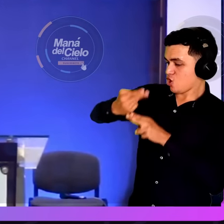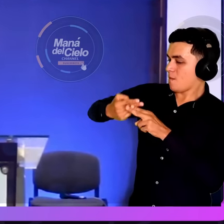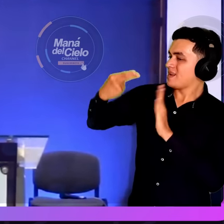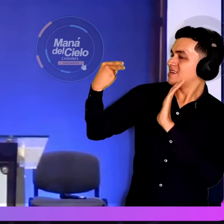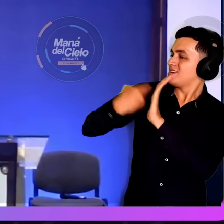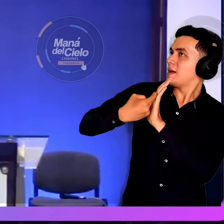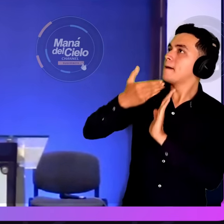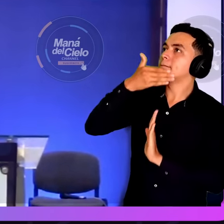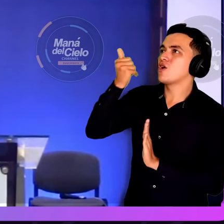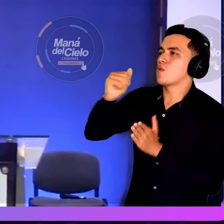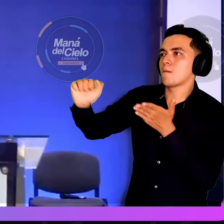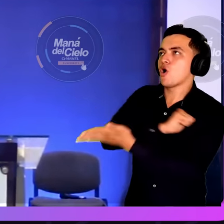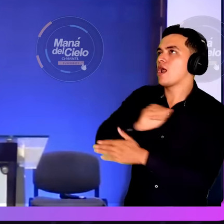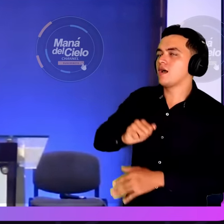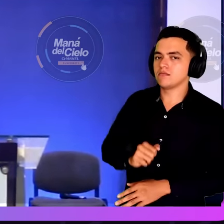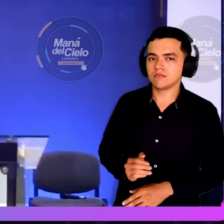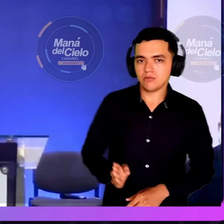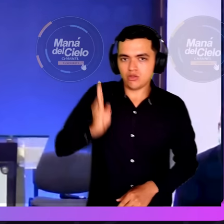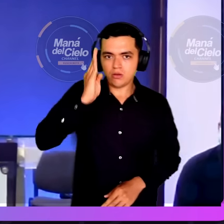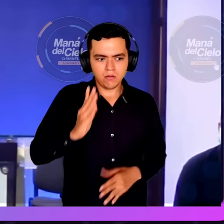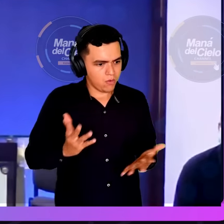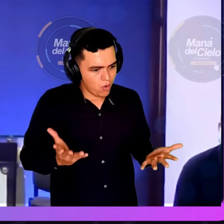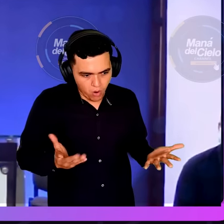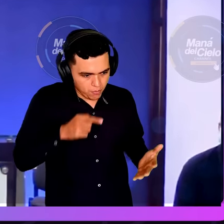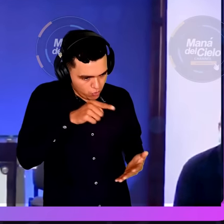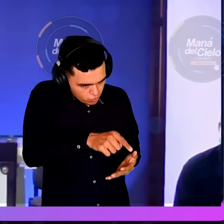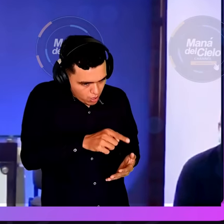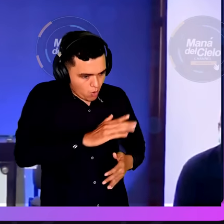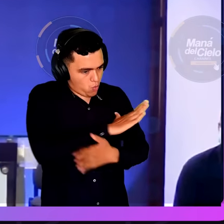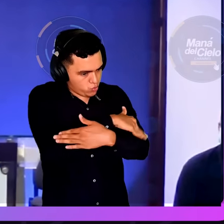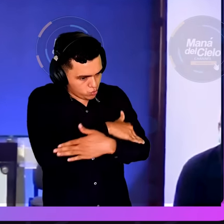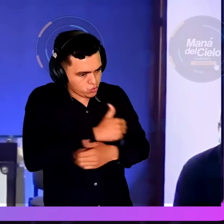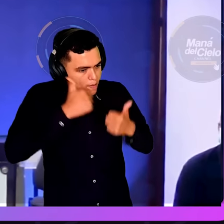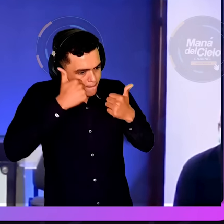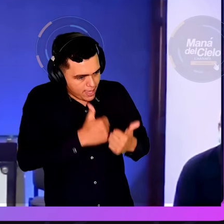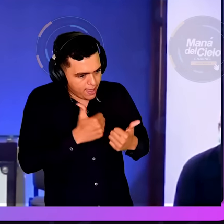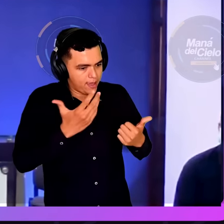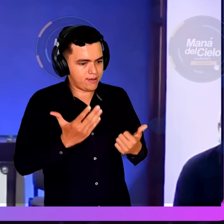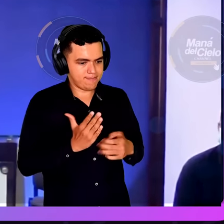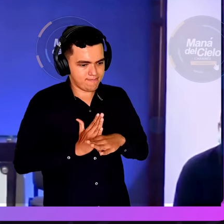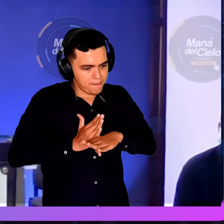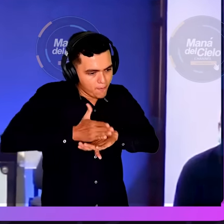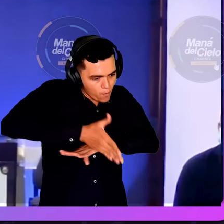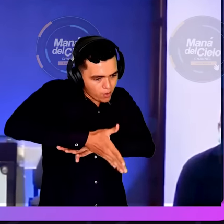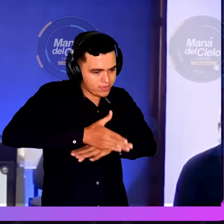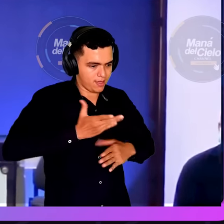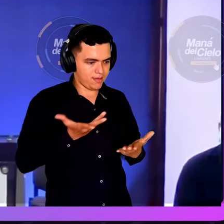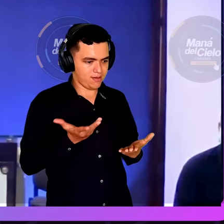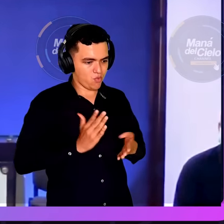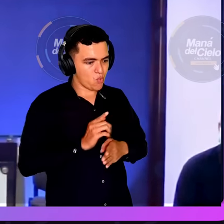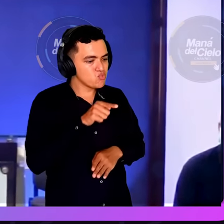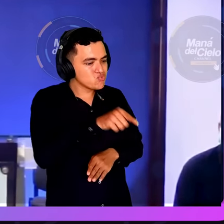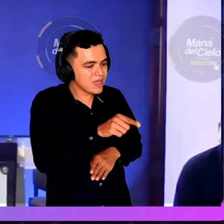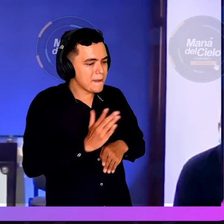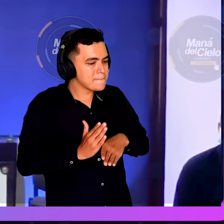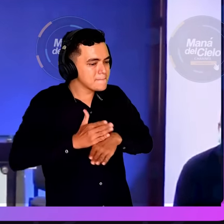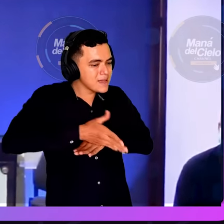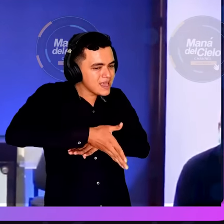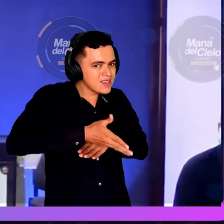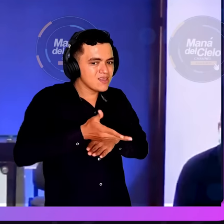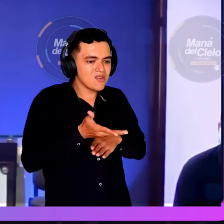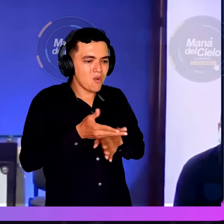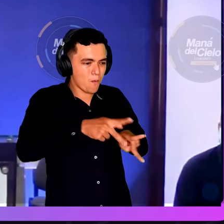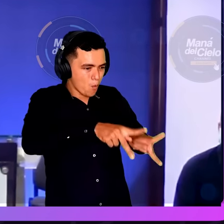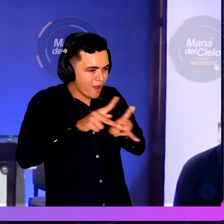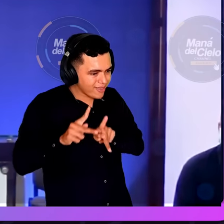van a decir los otros pueblos. Después que el Señor, no vaya, Señor, entonces bórrame el libro de la vida si quiere, pero perdona a este pueblo. Parece que puso al